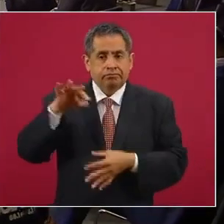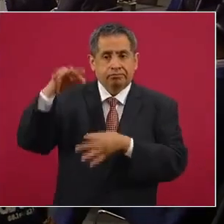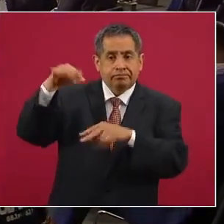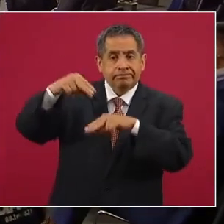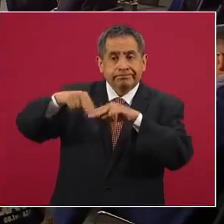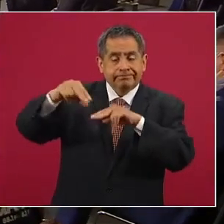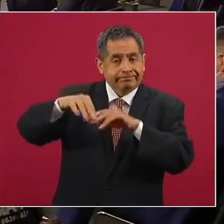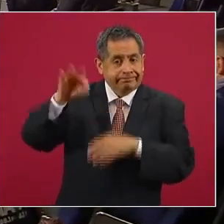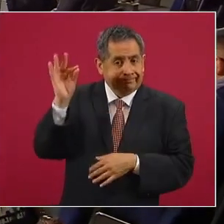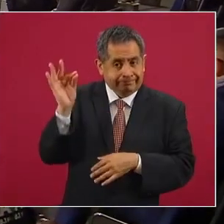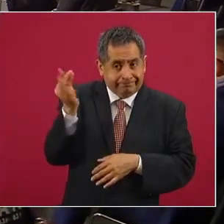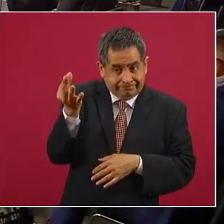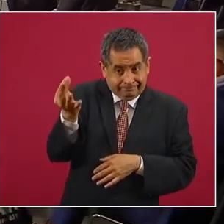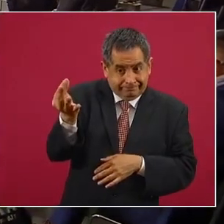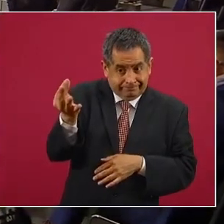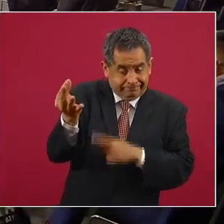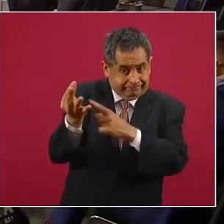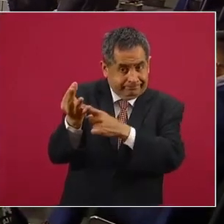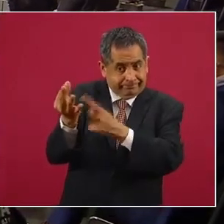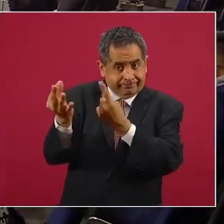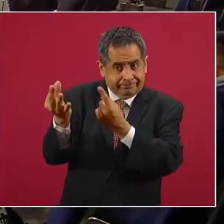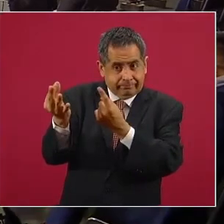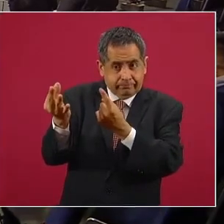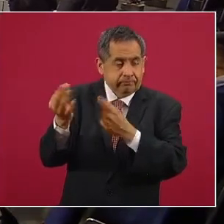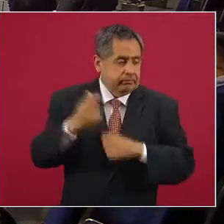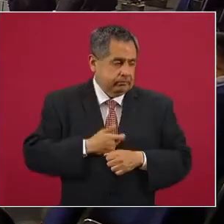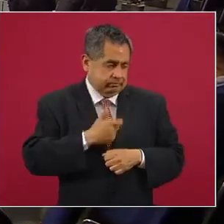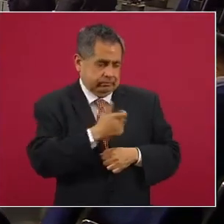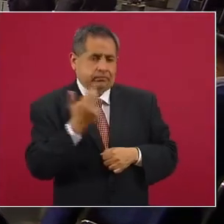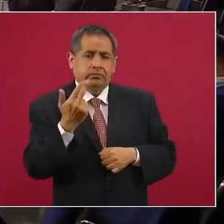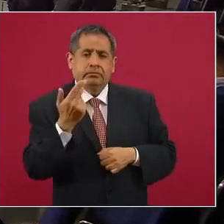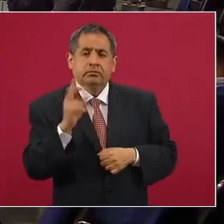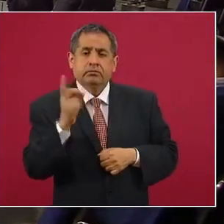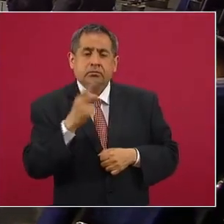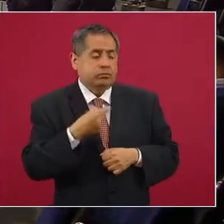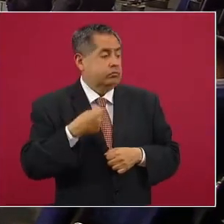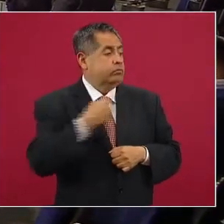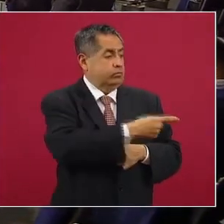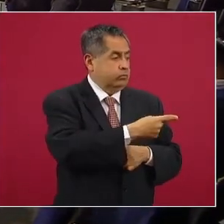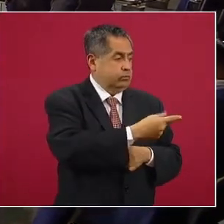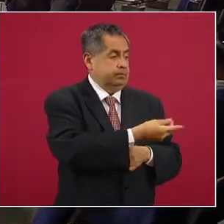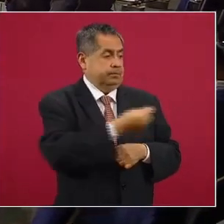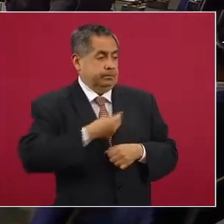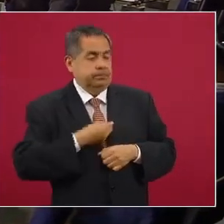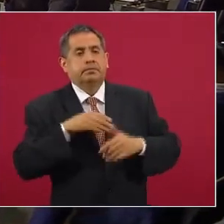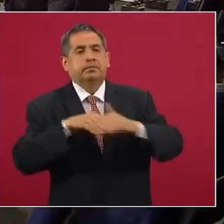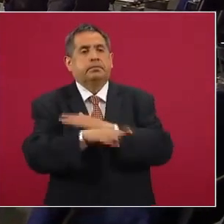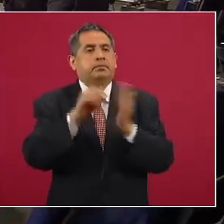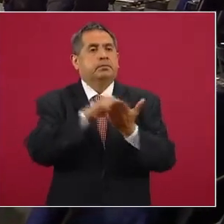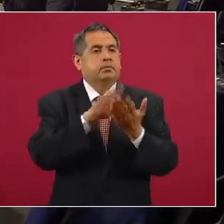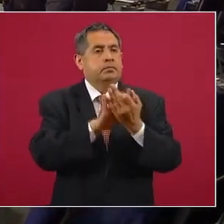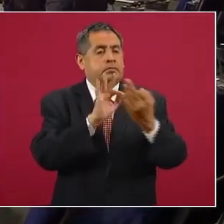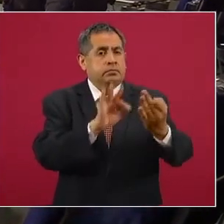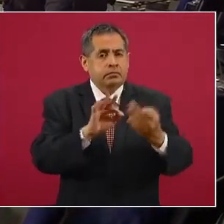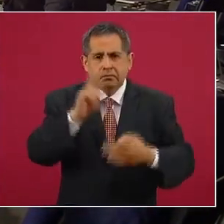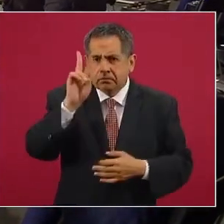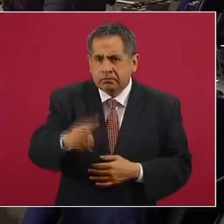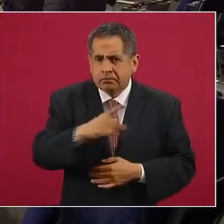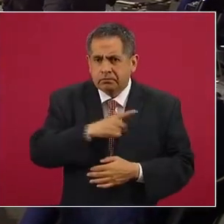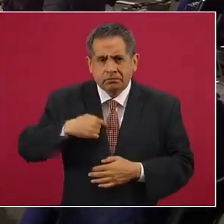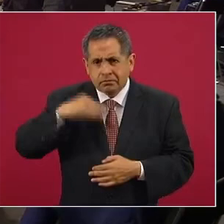de pago para obtener la matrícula consular y la captura del costo por la cita, que debería ser